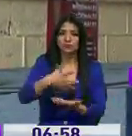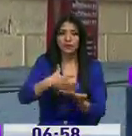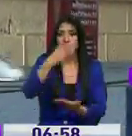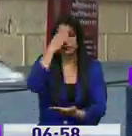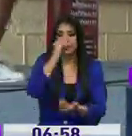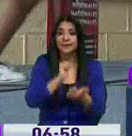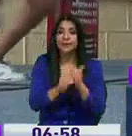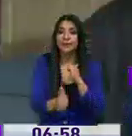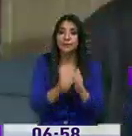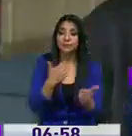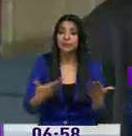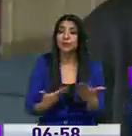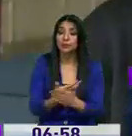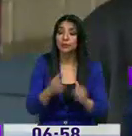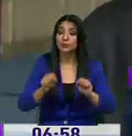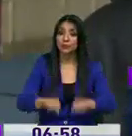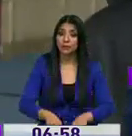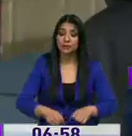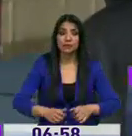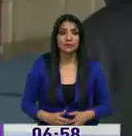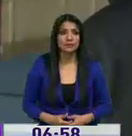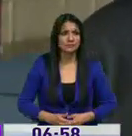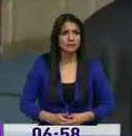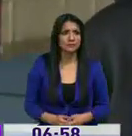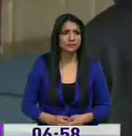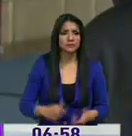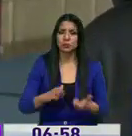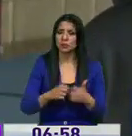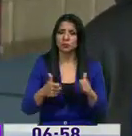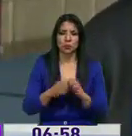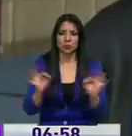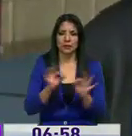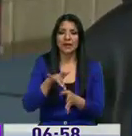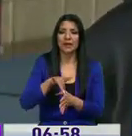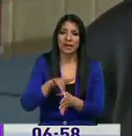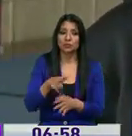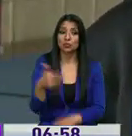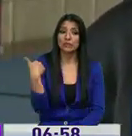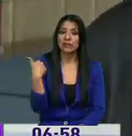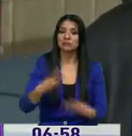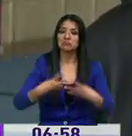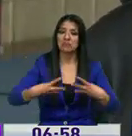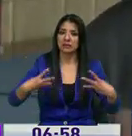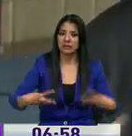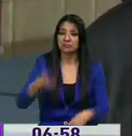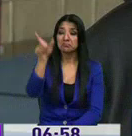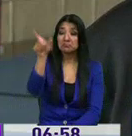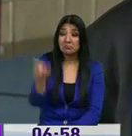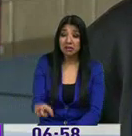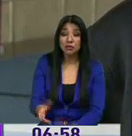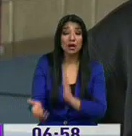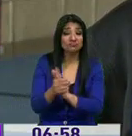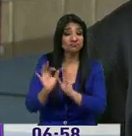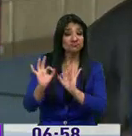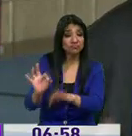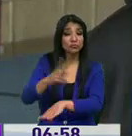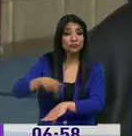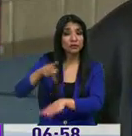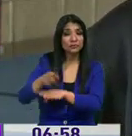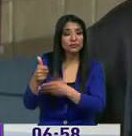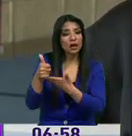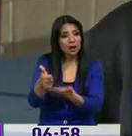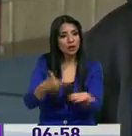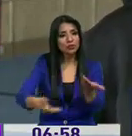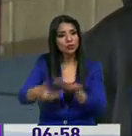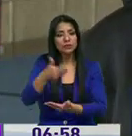este deporte nuevo no hay ningún riesgo porque tenemos los materiales necesarios tenemos las personas capacitadas que nos van a ayudar en